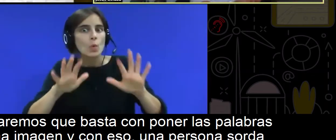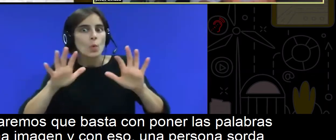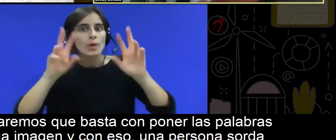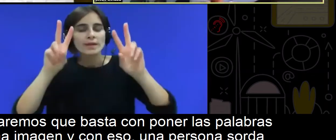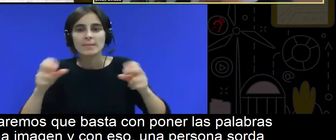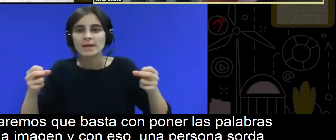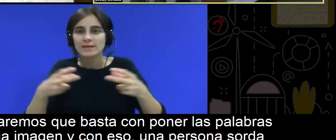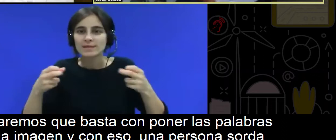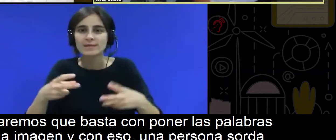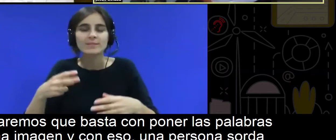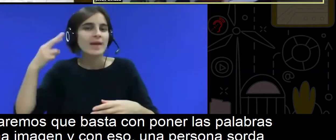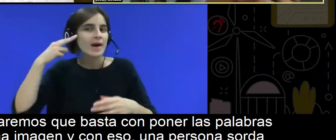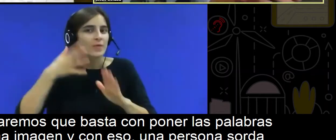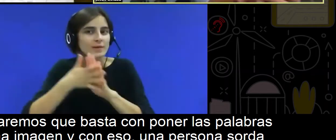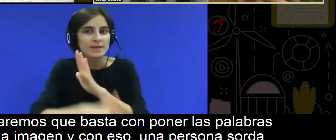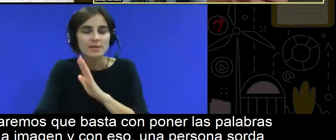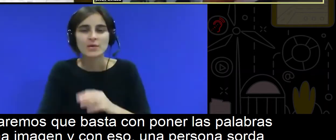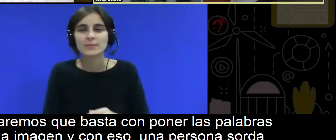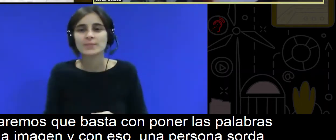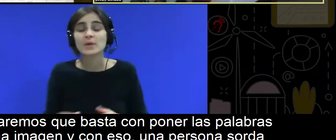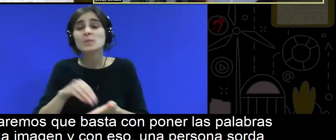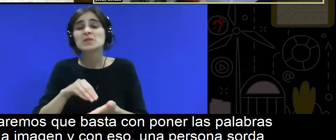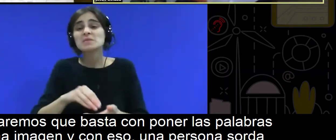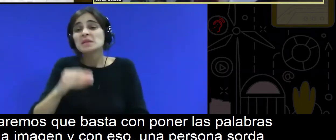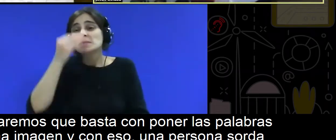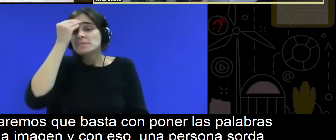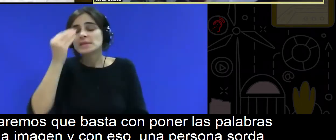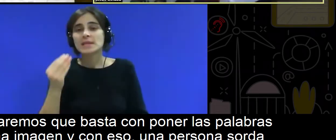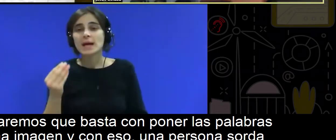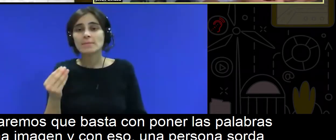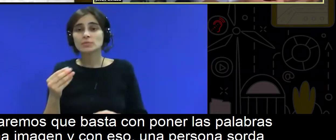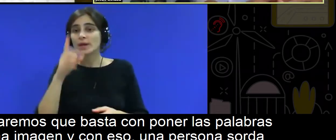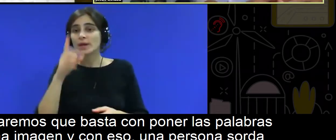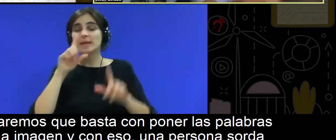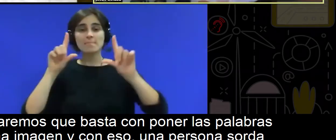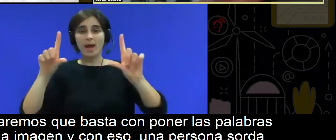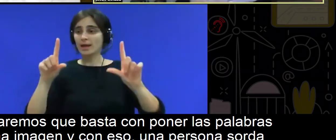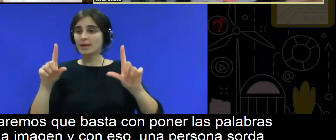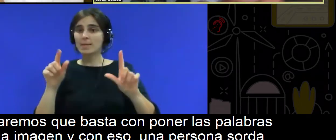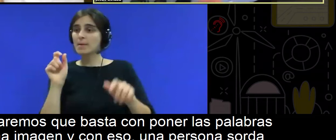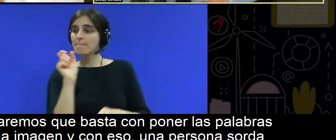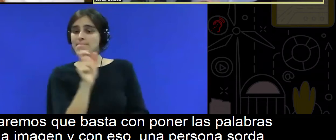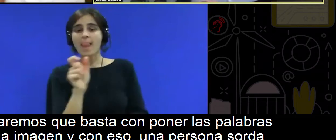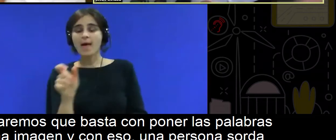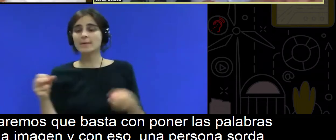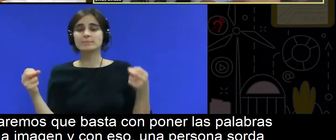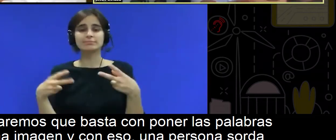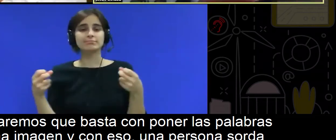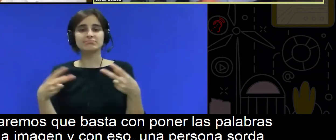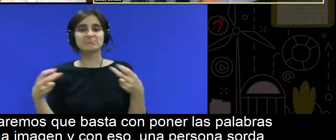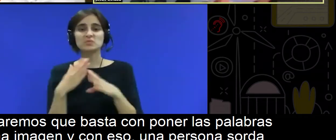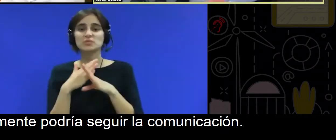veces pensaremos que basta con poner las palabras debajo de una imagen y con eso, bueno, pues ya una persona sorda